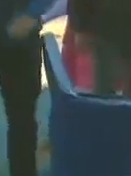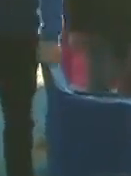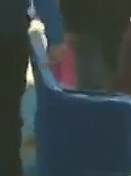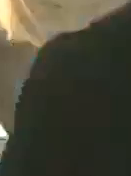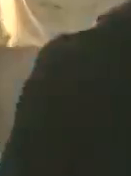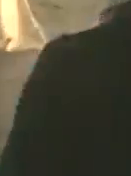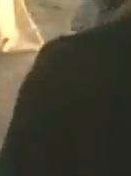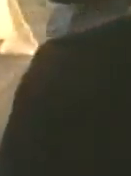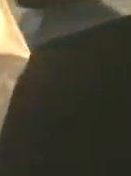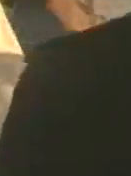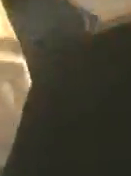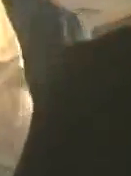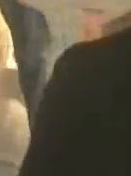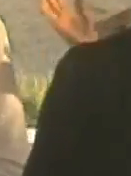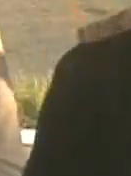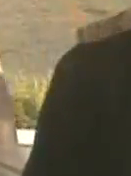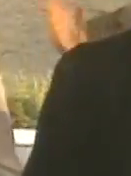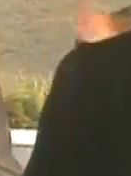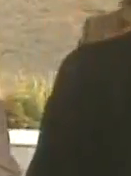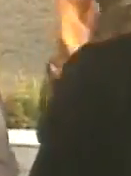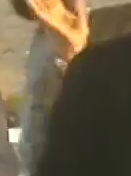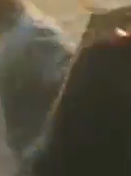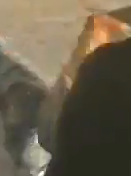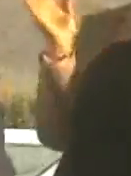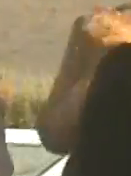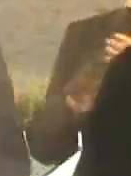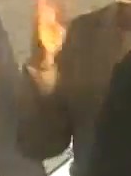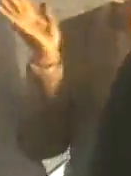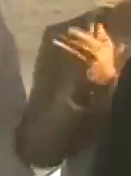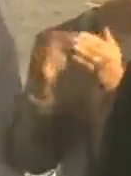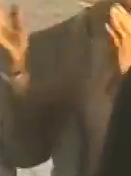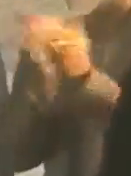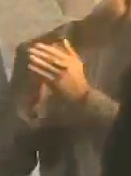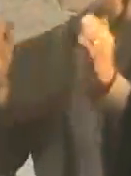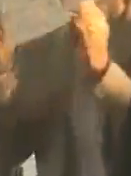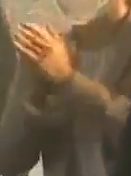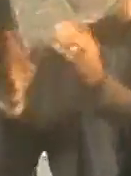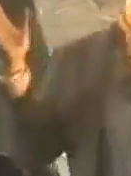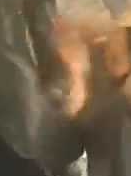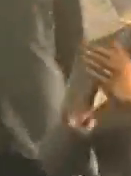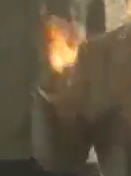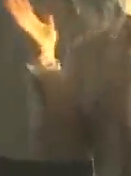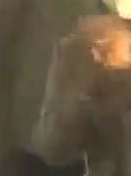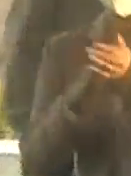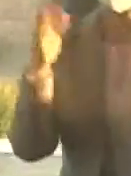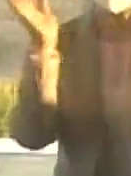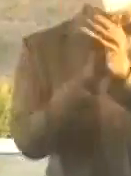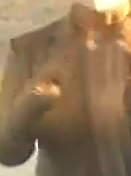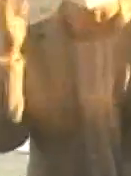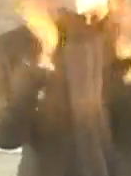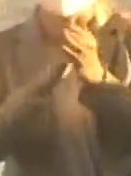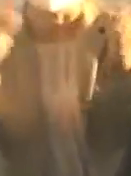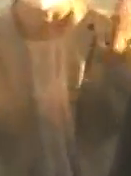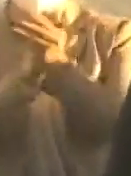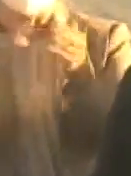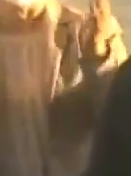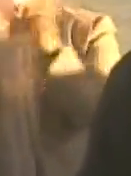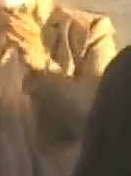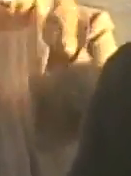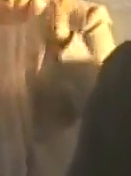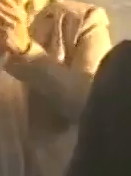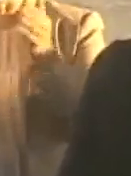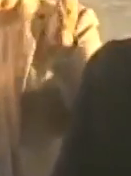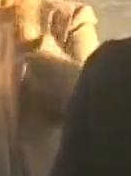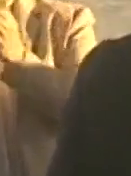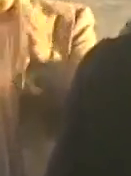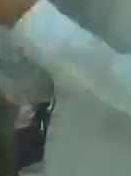Se realizó gracias al trabajo de la Red de Historia, Memoria y Patrimonio, el Centro de Estudios Simón Bolívar, el Archivo General